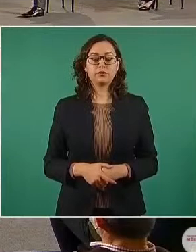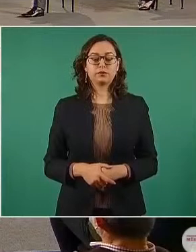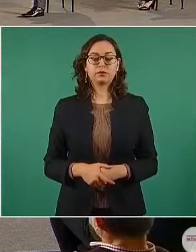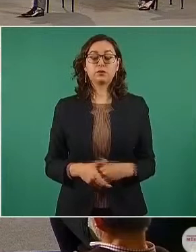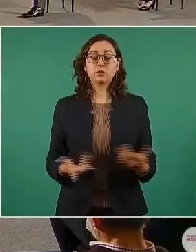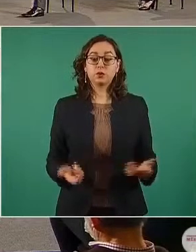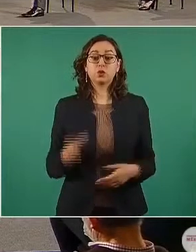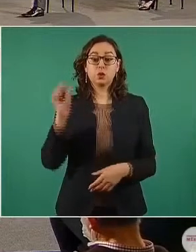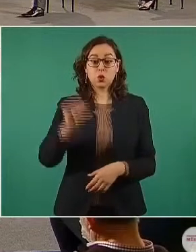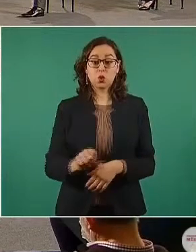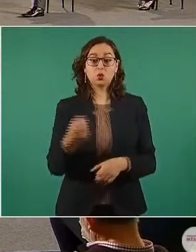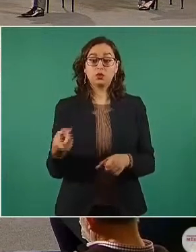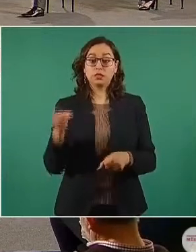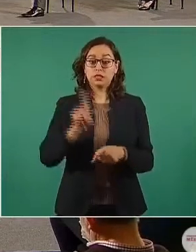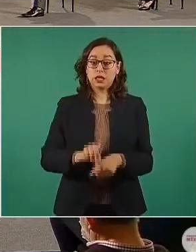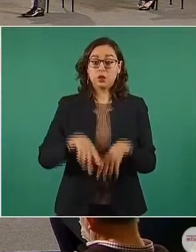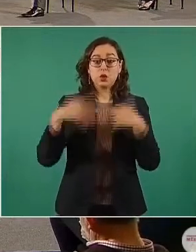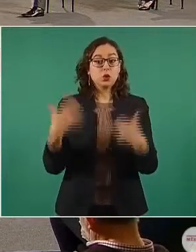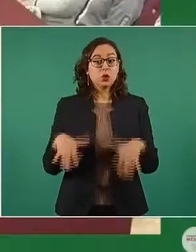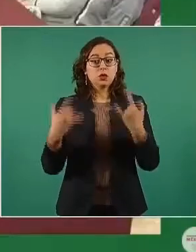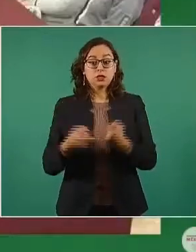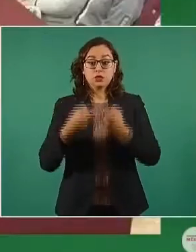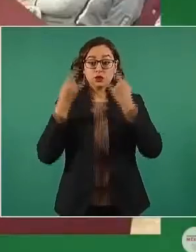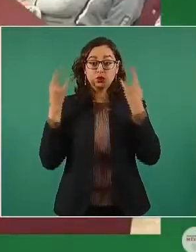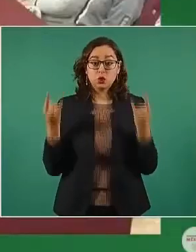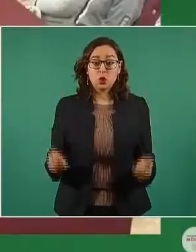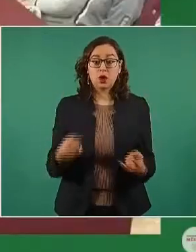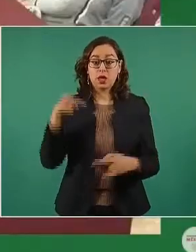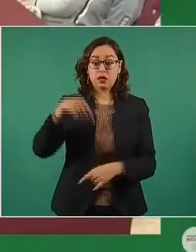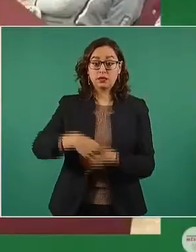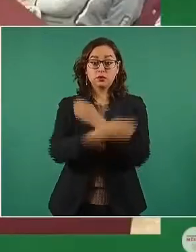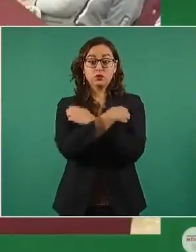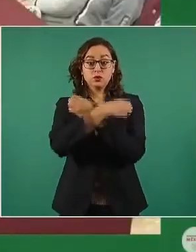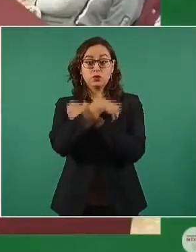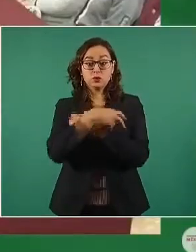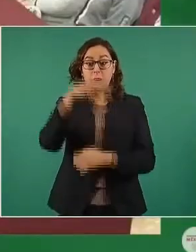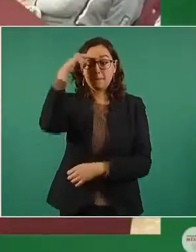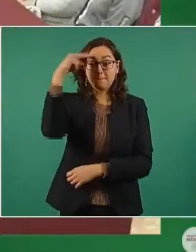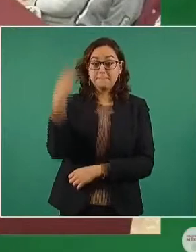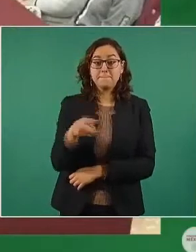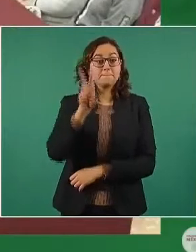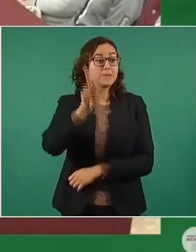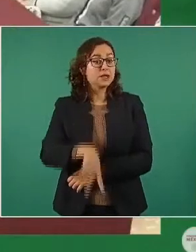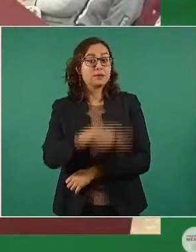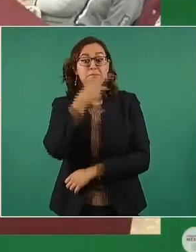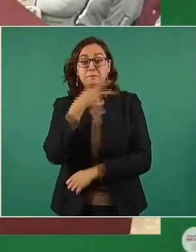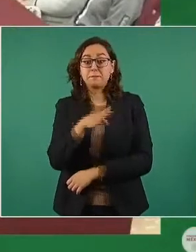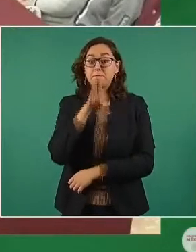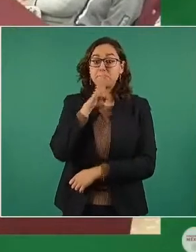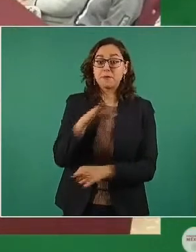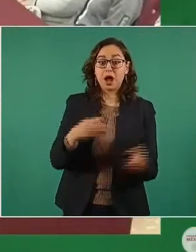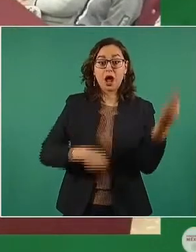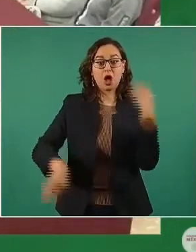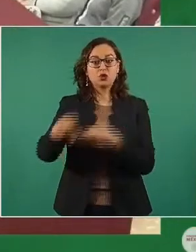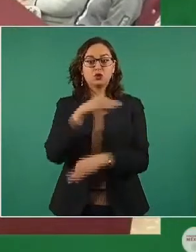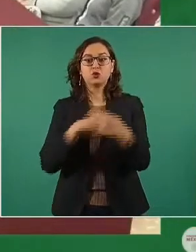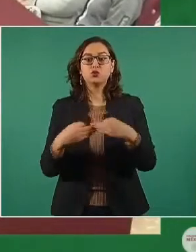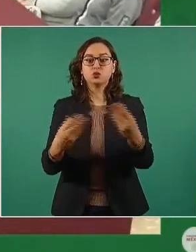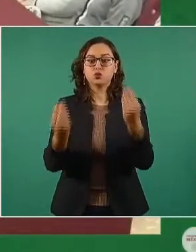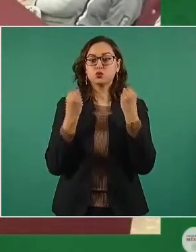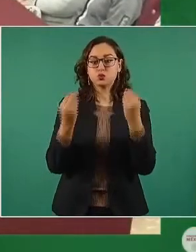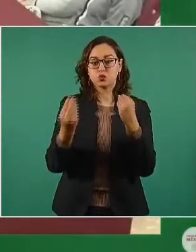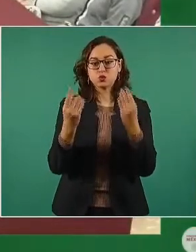A todas las madres y padres de familia les agradecemos su esfuerzo y su compromiso de traer a sus